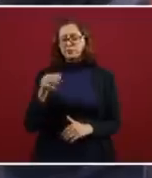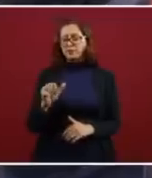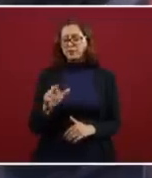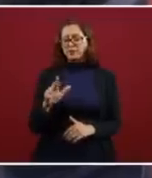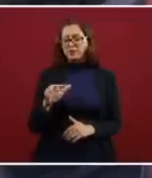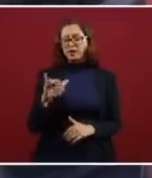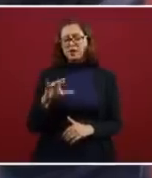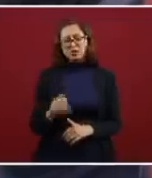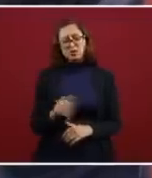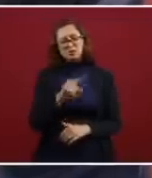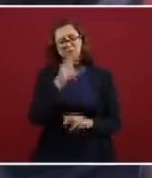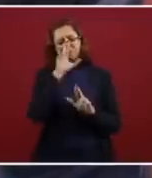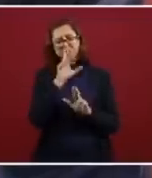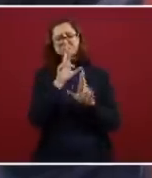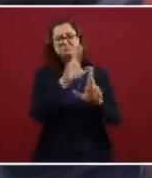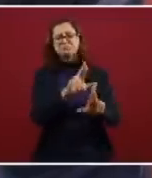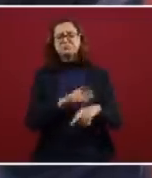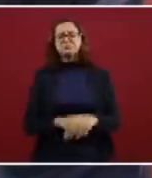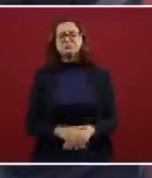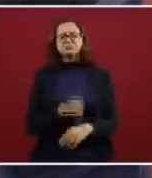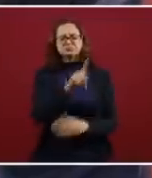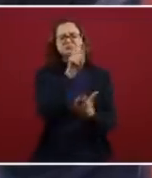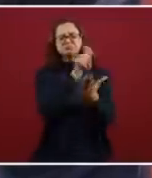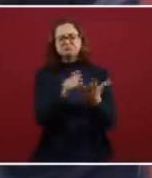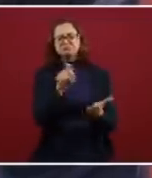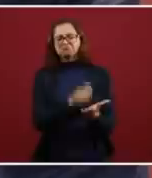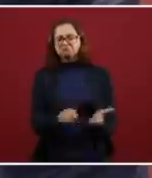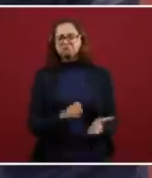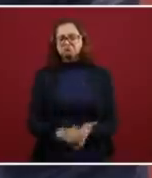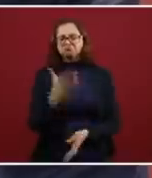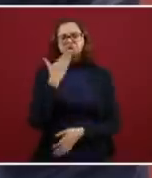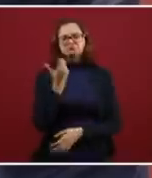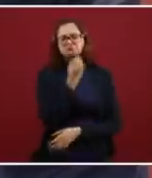Llosa, buen escritor,